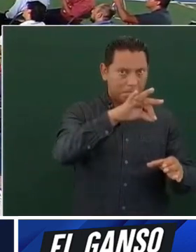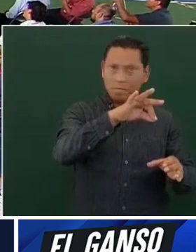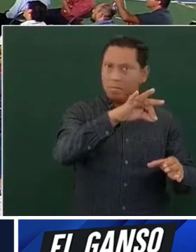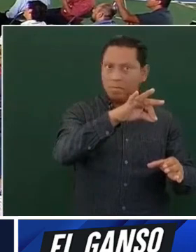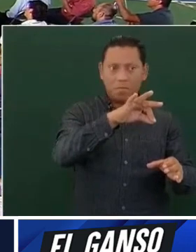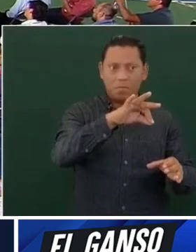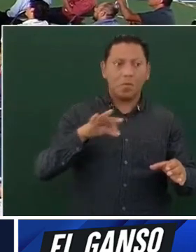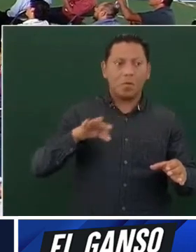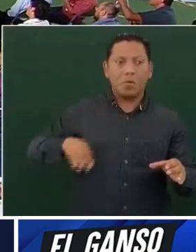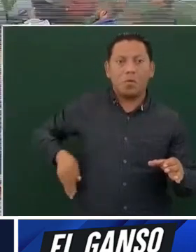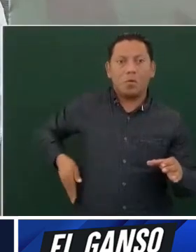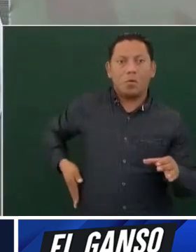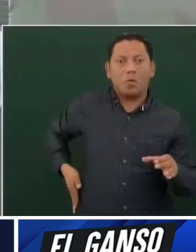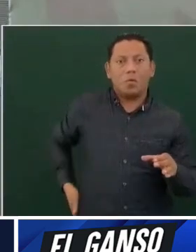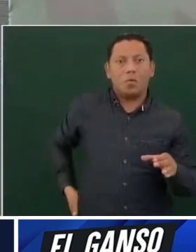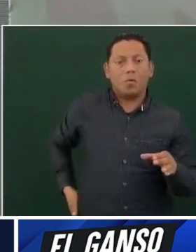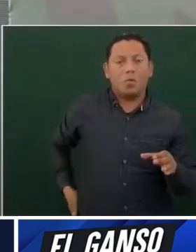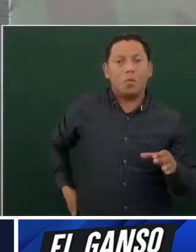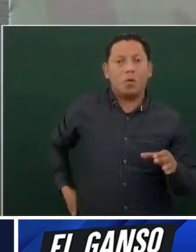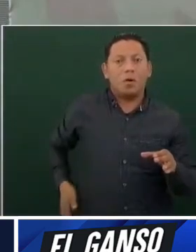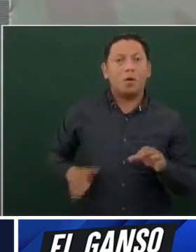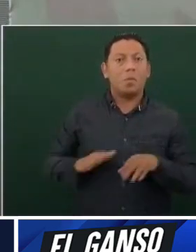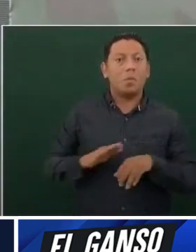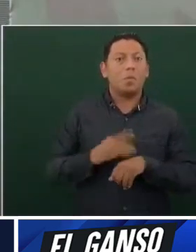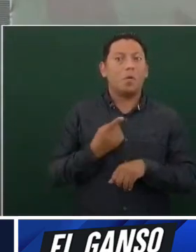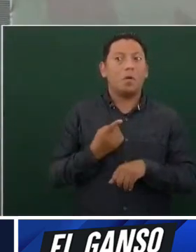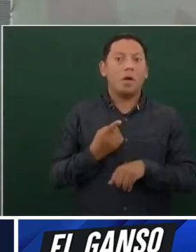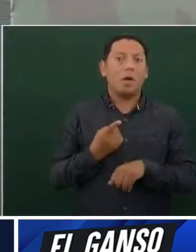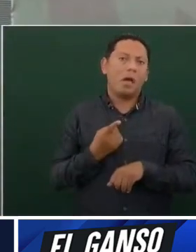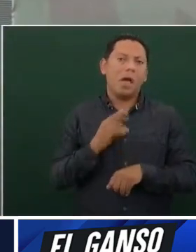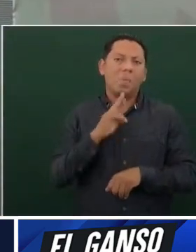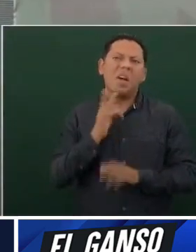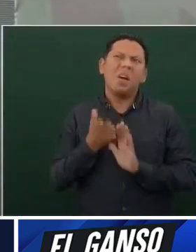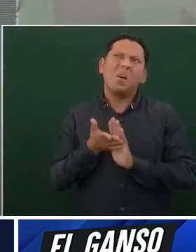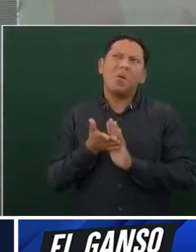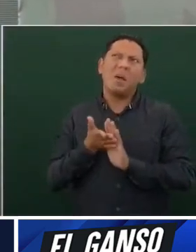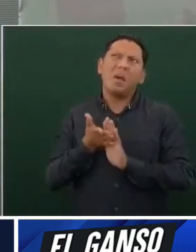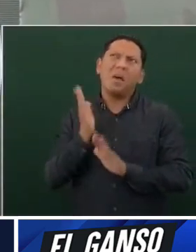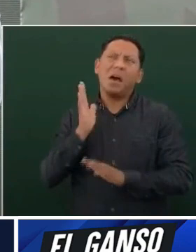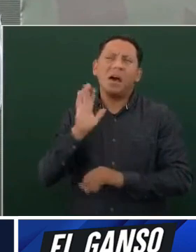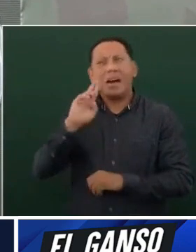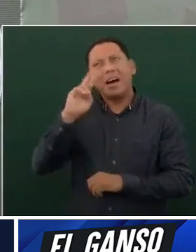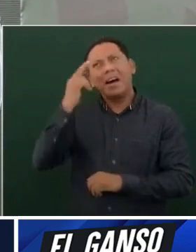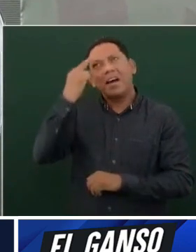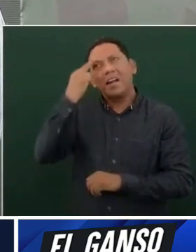se la guardaban, porque se la llevaban de recuerdo.